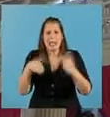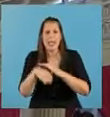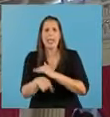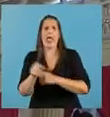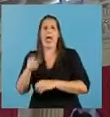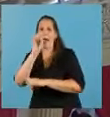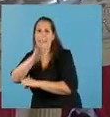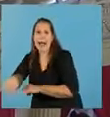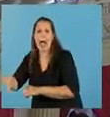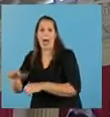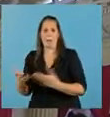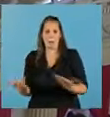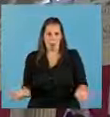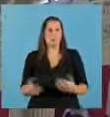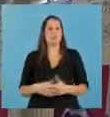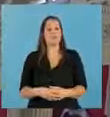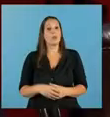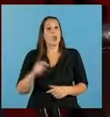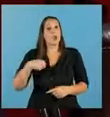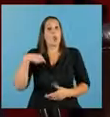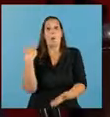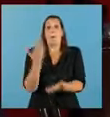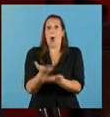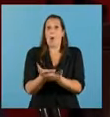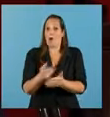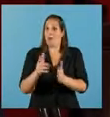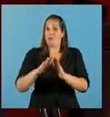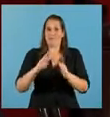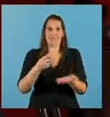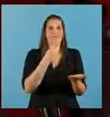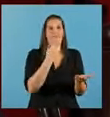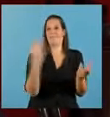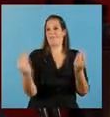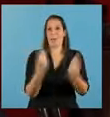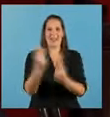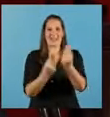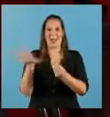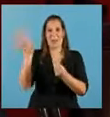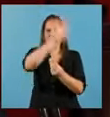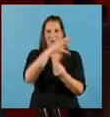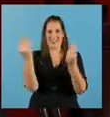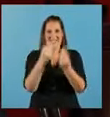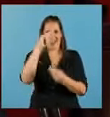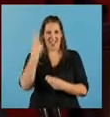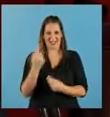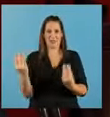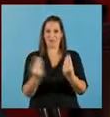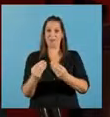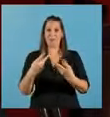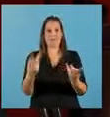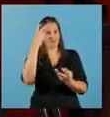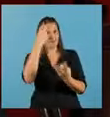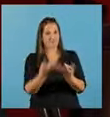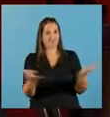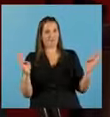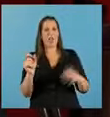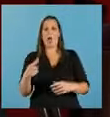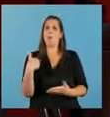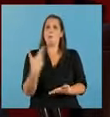eso, hoy vengo a proponer a la Nación y ante sus representantes reunidos en esta Asamblea Legislativa un conjunto de